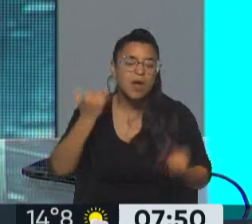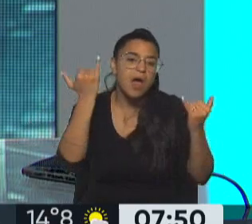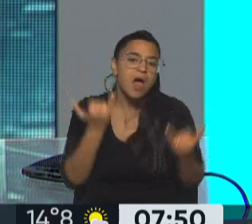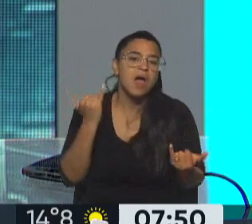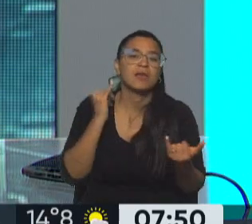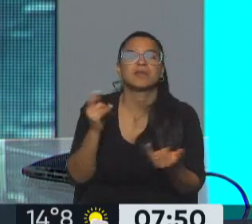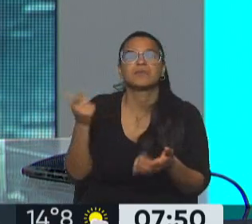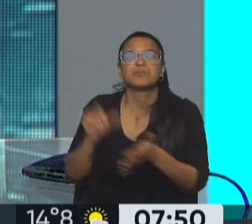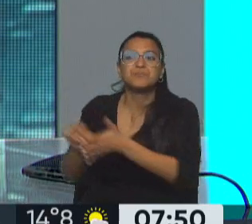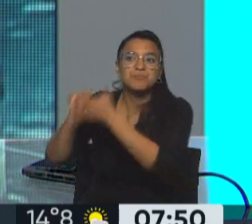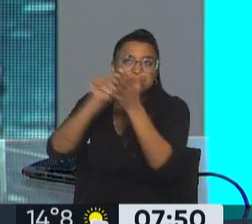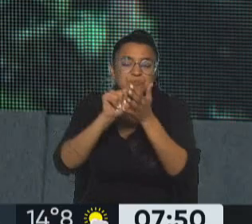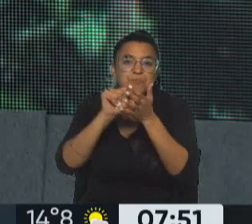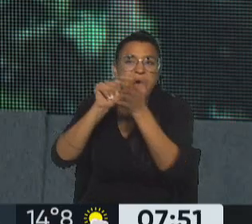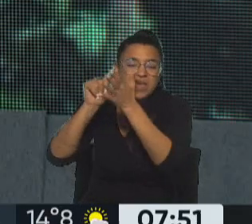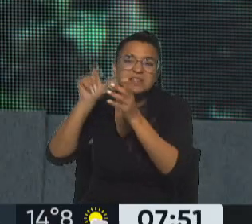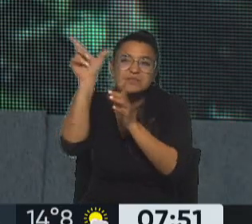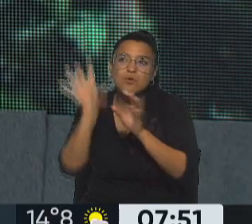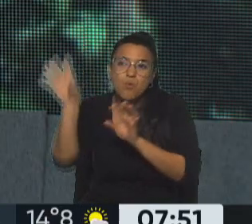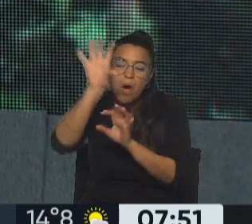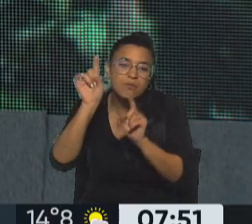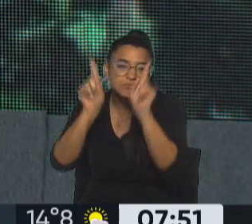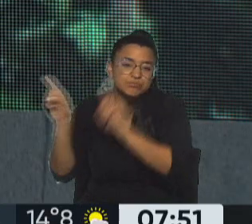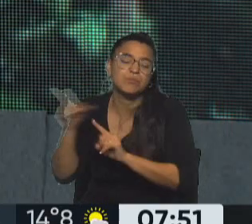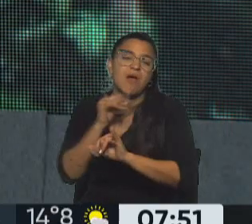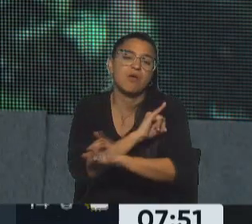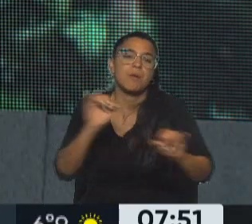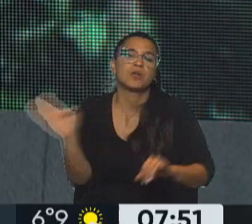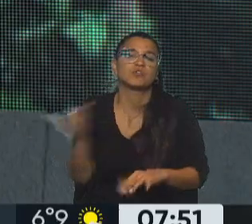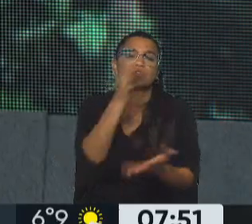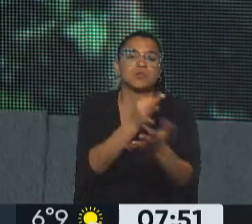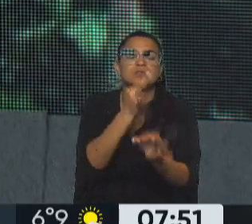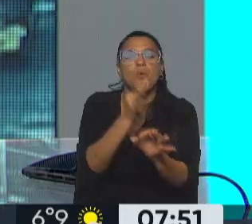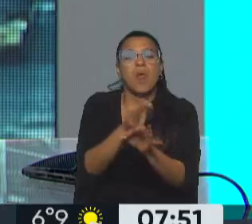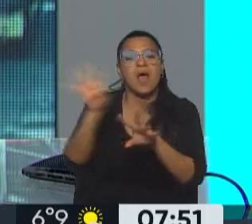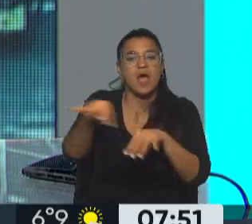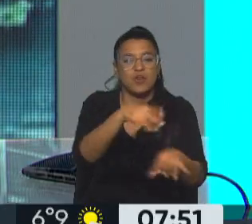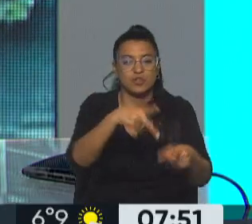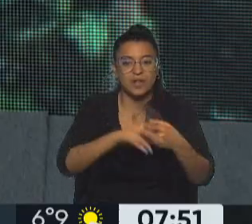distintos puntos del país y en este caso con esta particularidad de este anuncio para todas las escuelas agrotécnicas argentinas Gracias pato